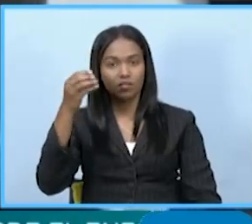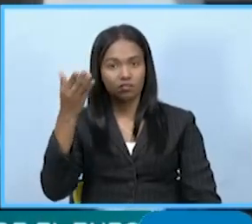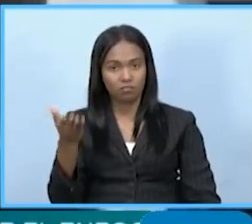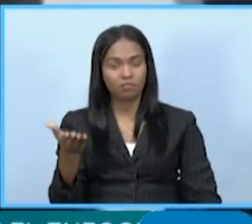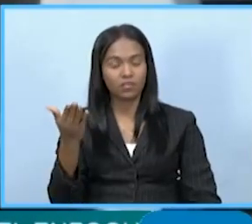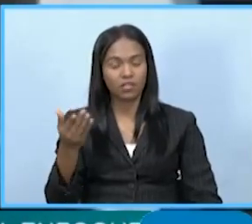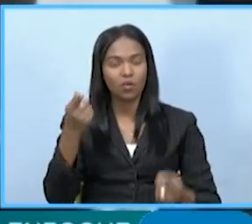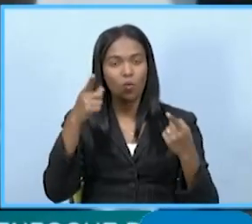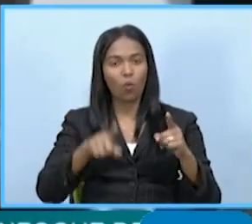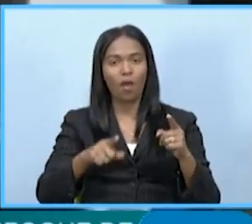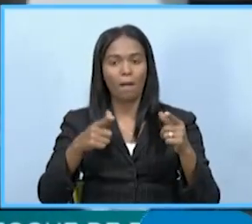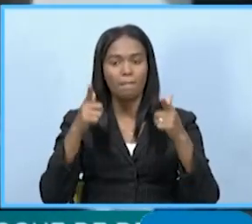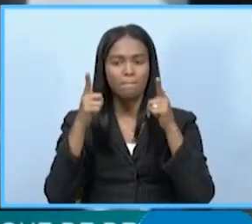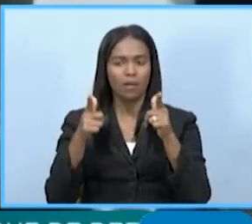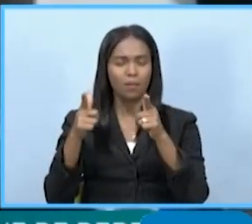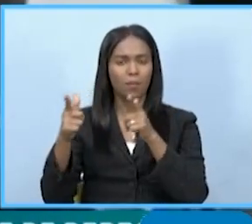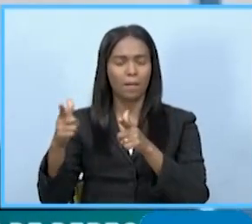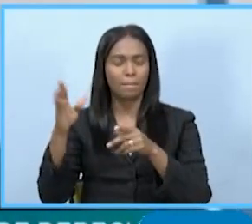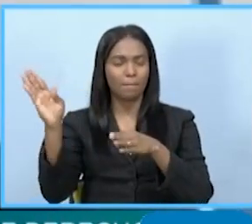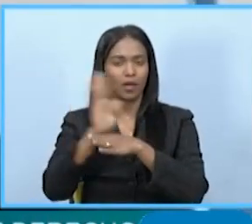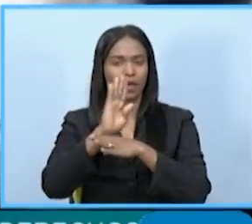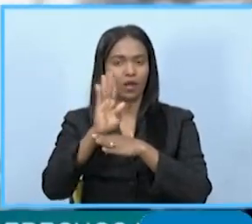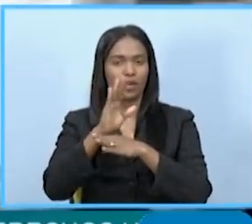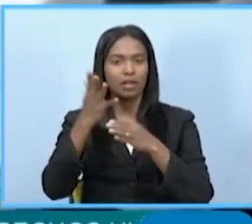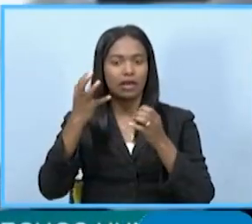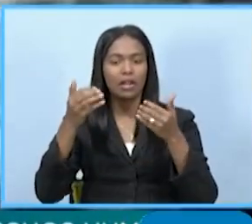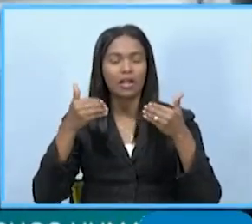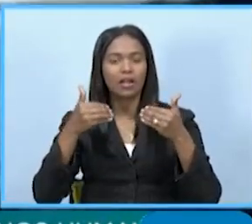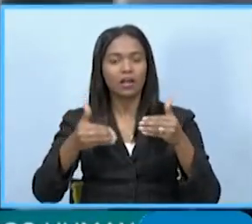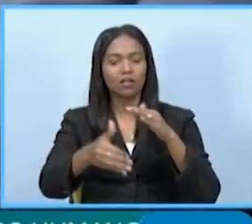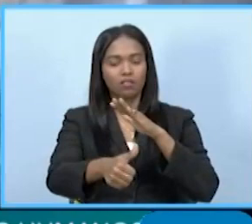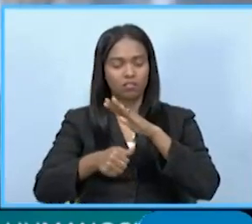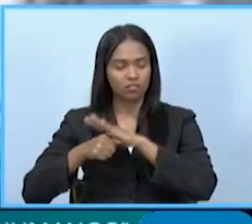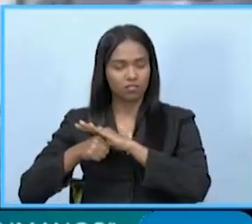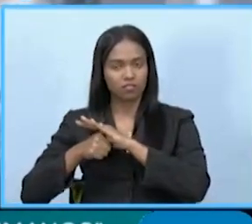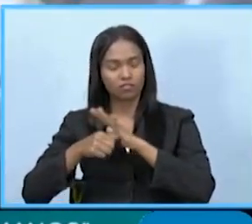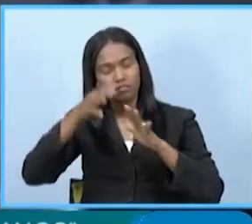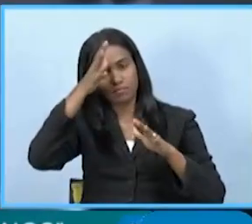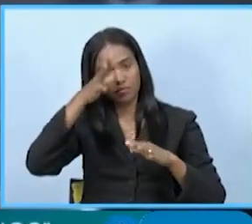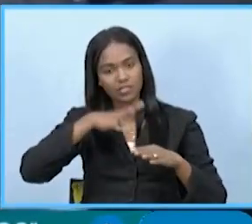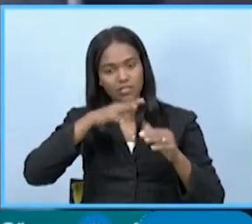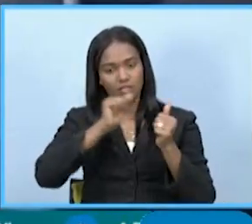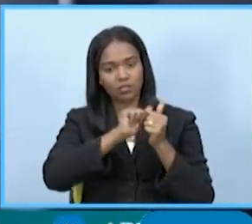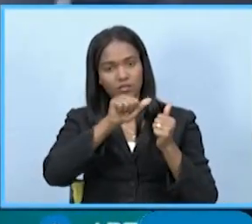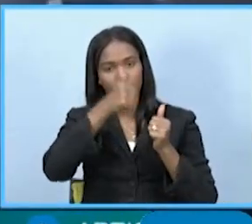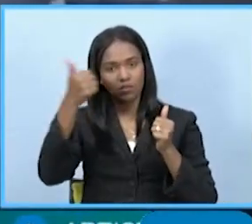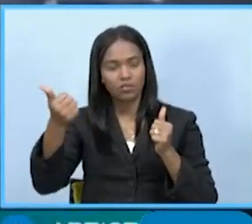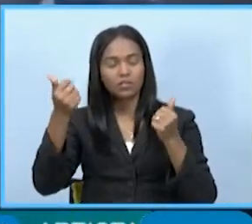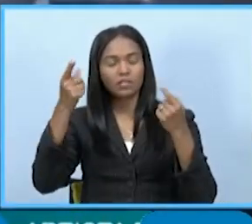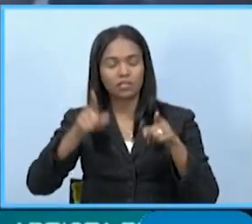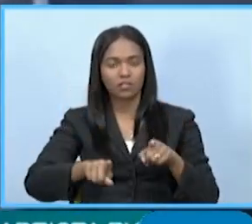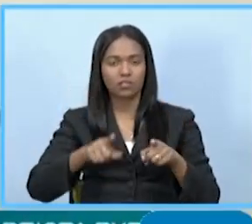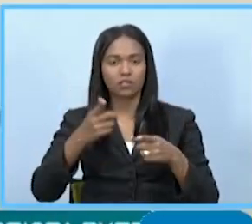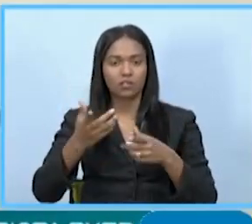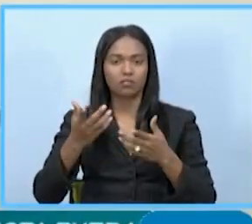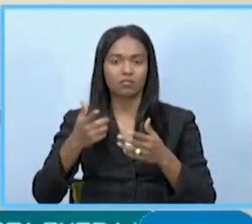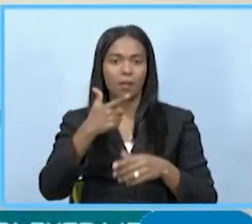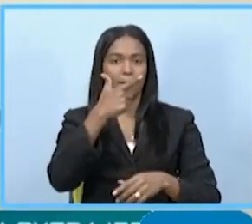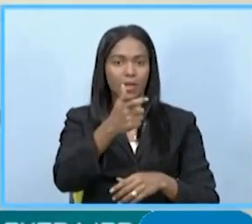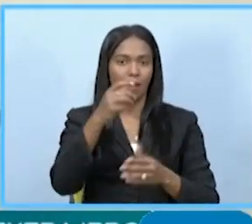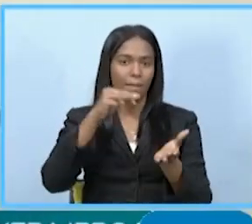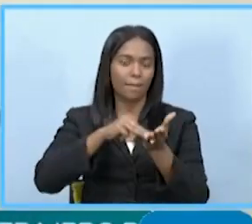Menor, en un enfrentamiento en Barahona donde se intentó realizar un secuestro junto a otra persona que terminó gravemente